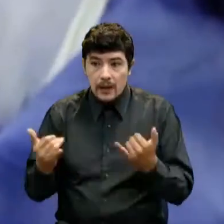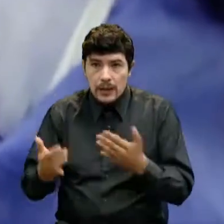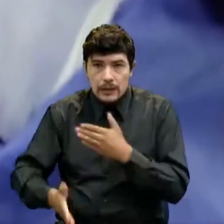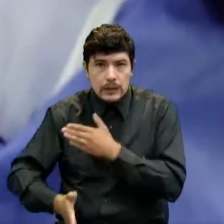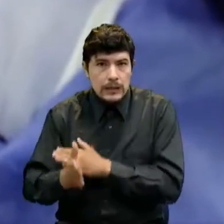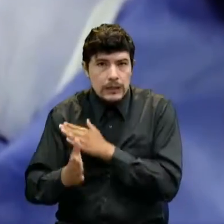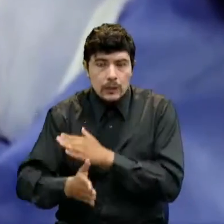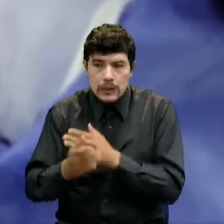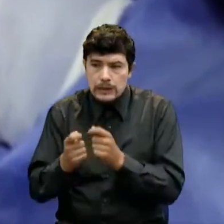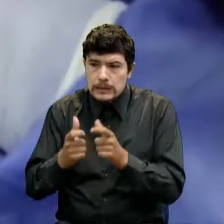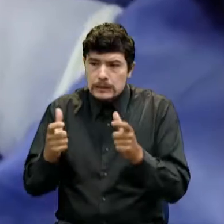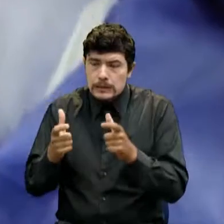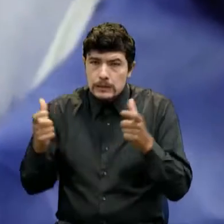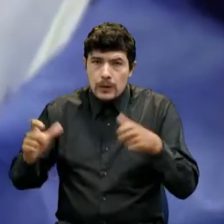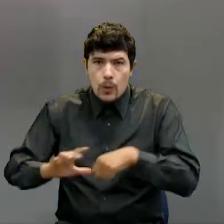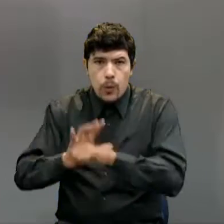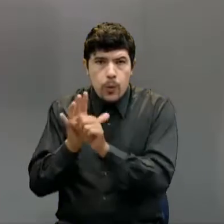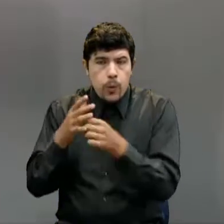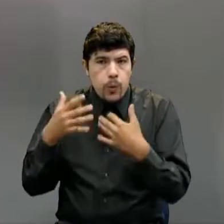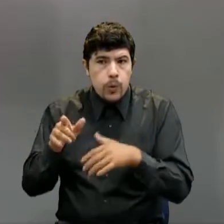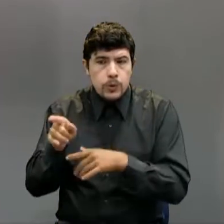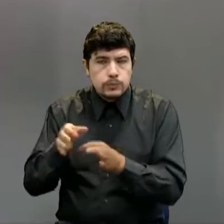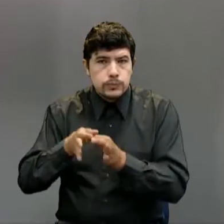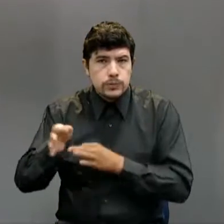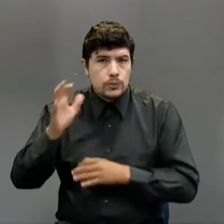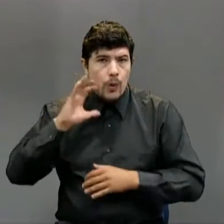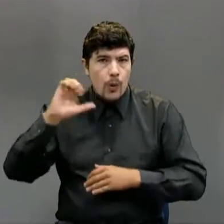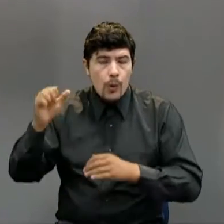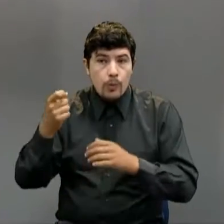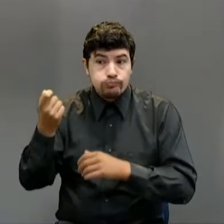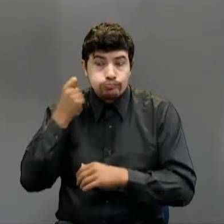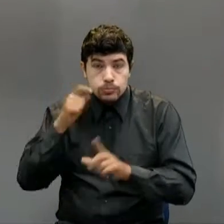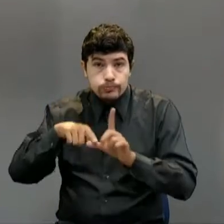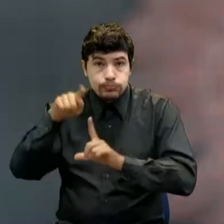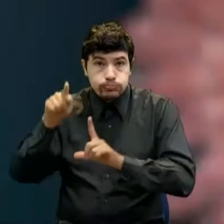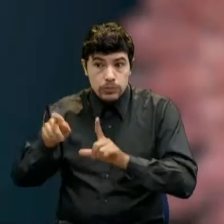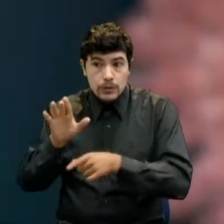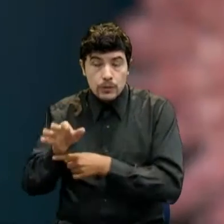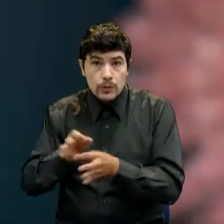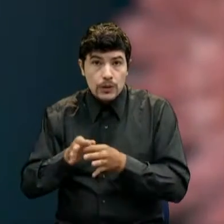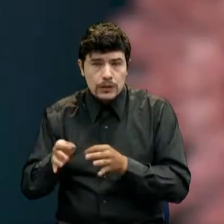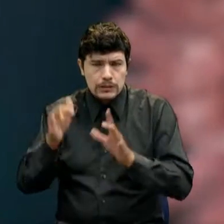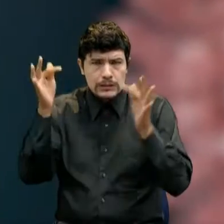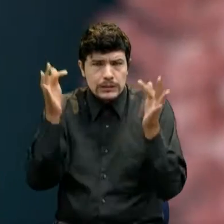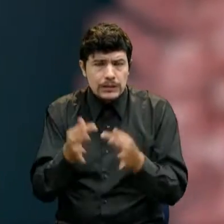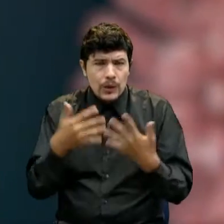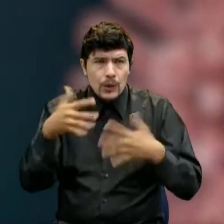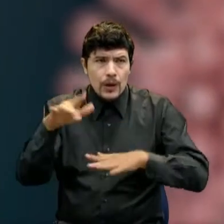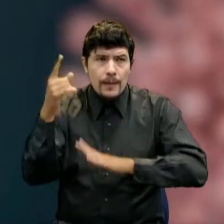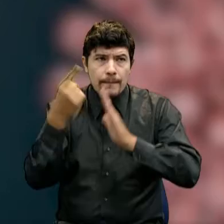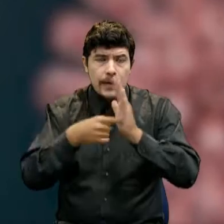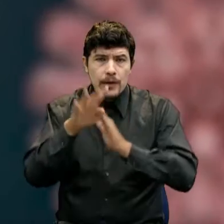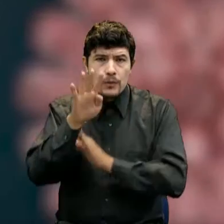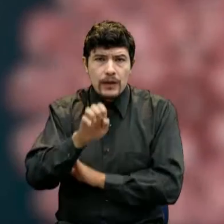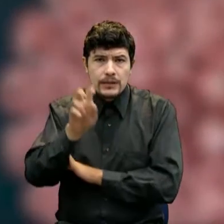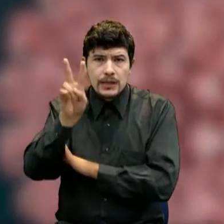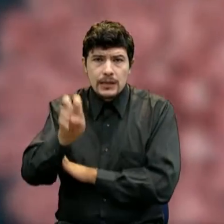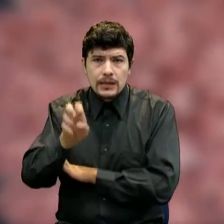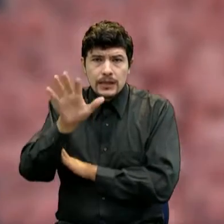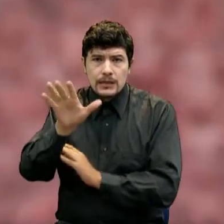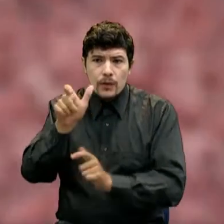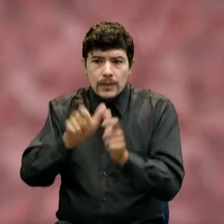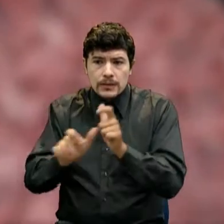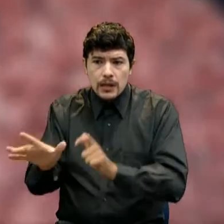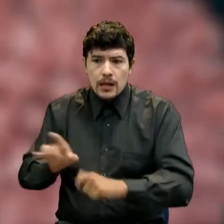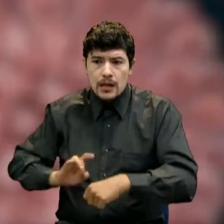Continúan en aumento los contagios por COVID-19 en Ocaña. Según el último reporte, el municipio llegó a un total de 1.975 contagios